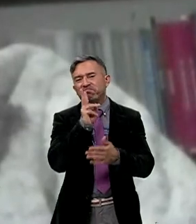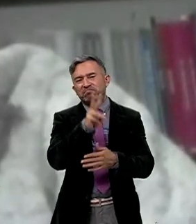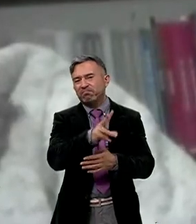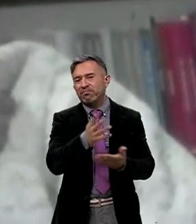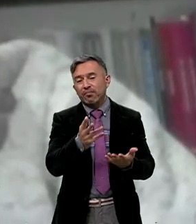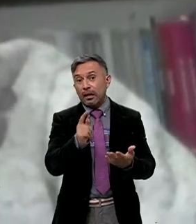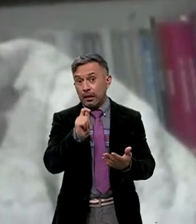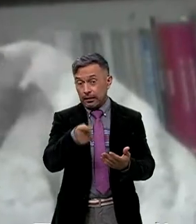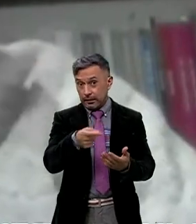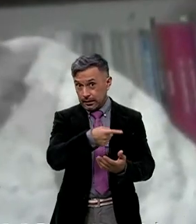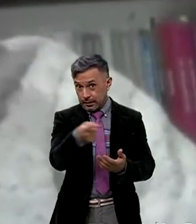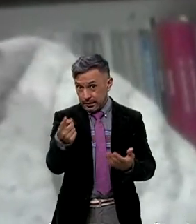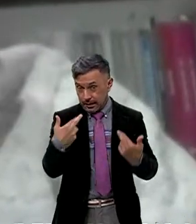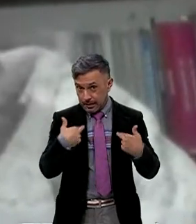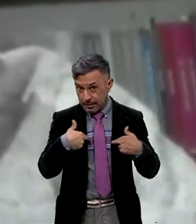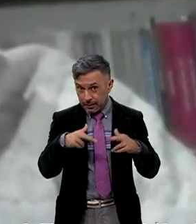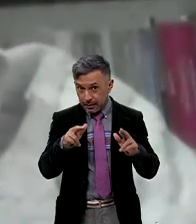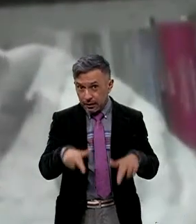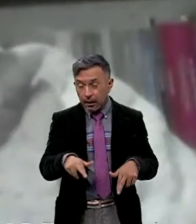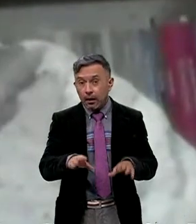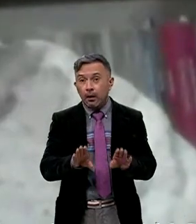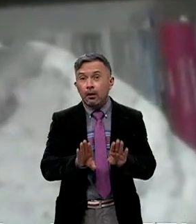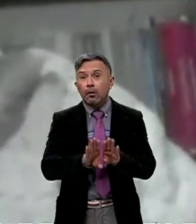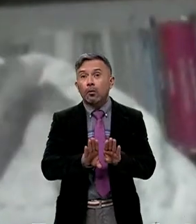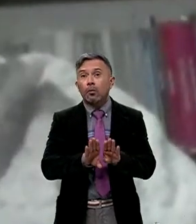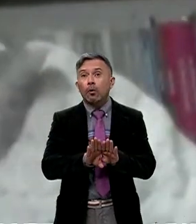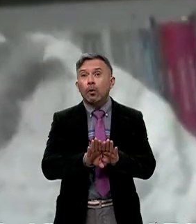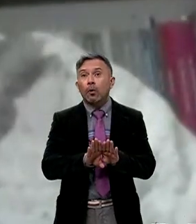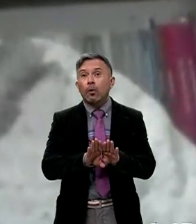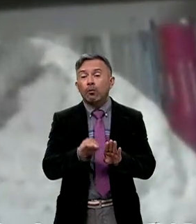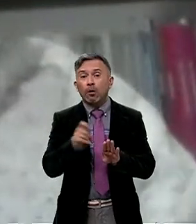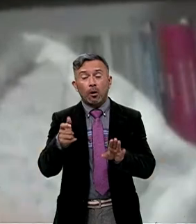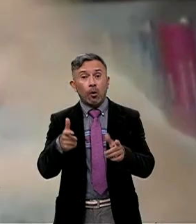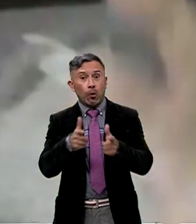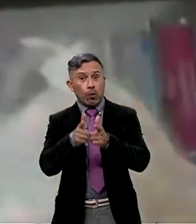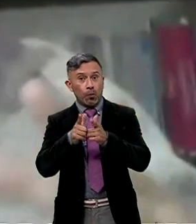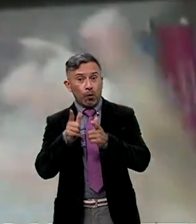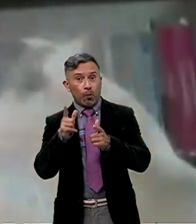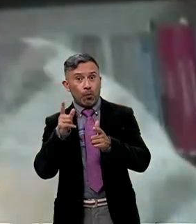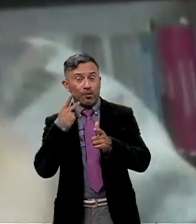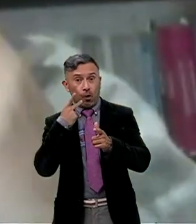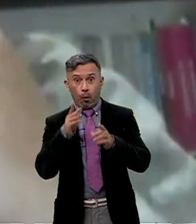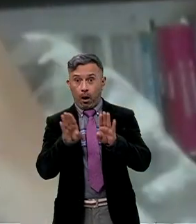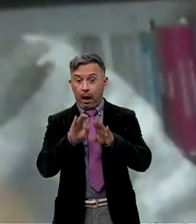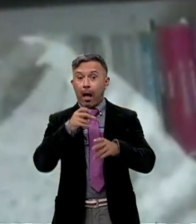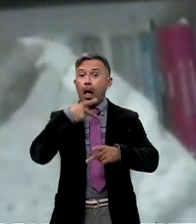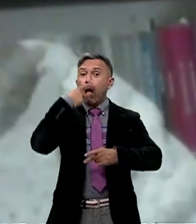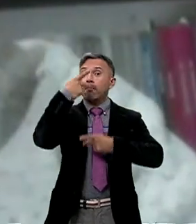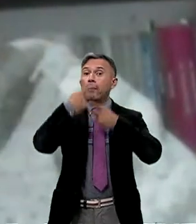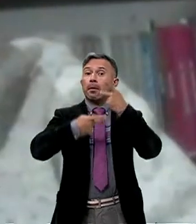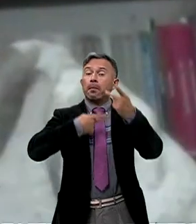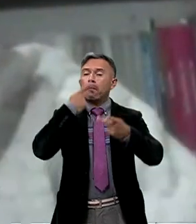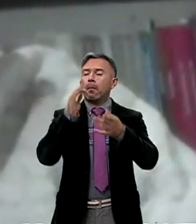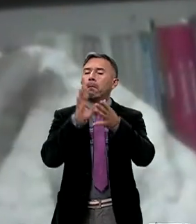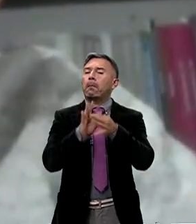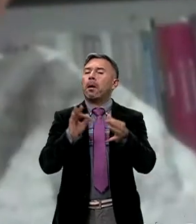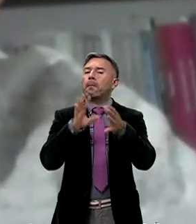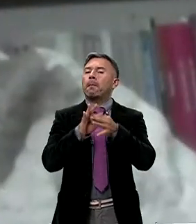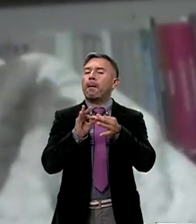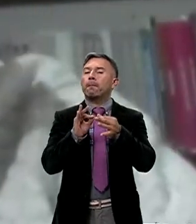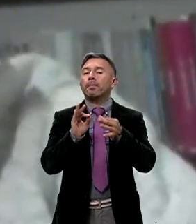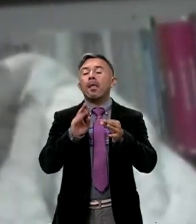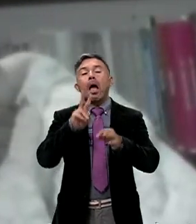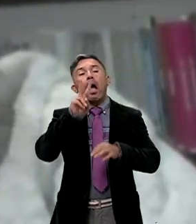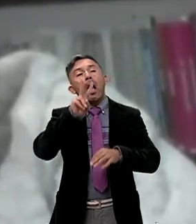este representantes de la oposición cuando hablan pero a la hora de actuar en el gobierno